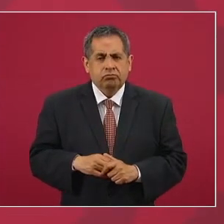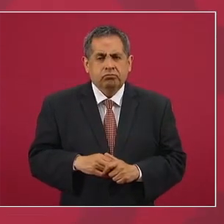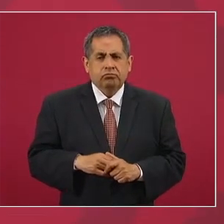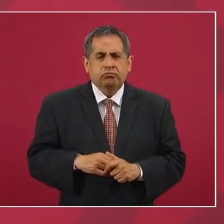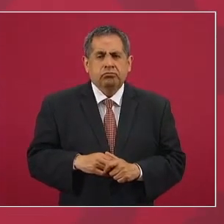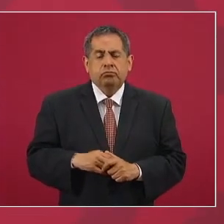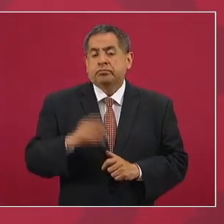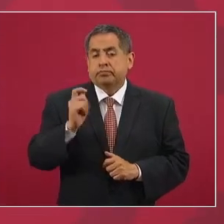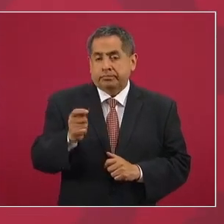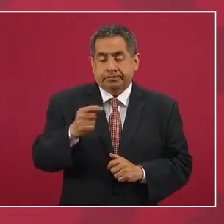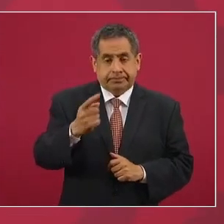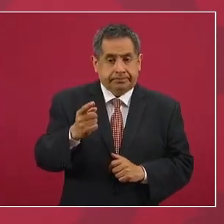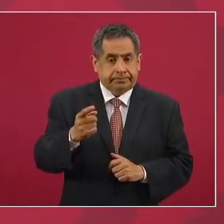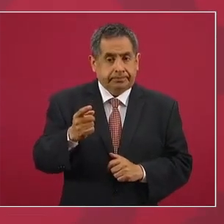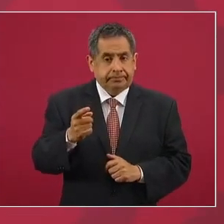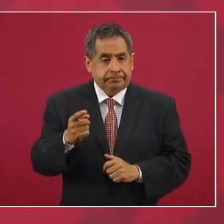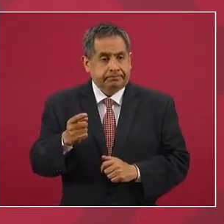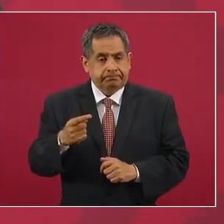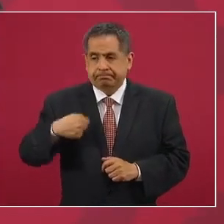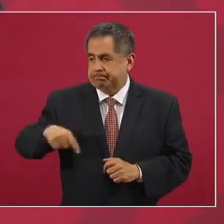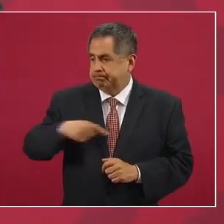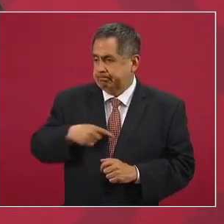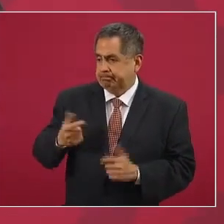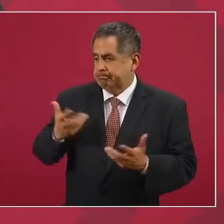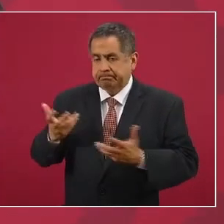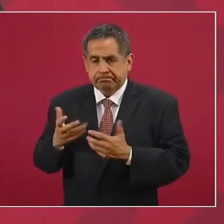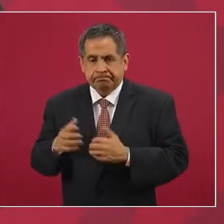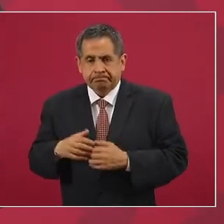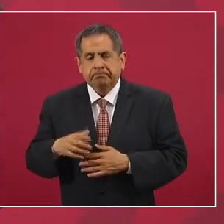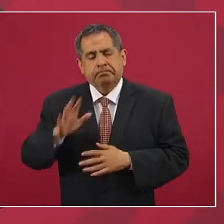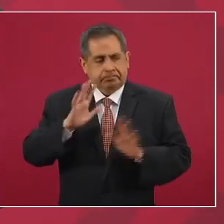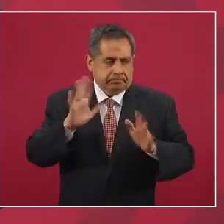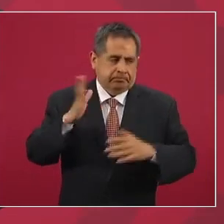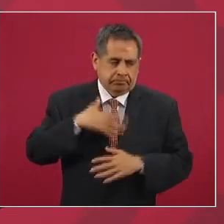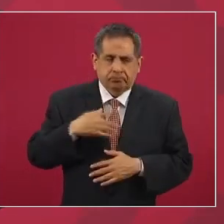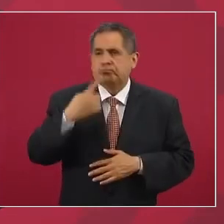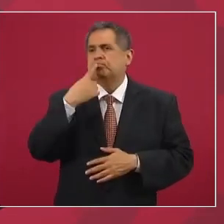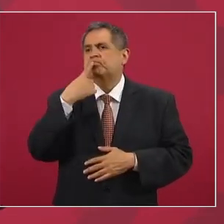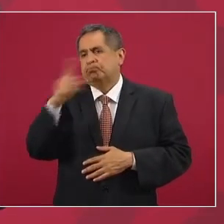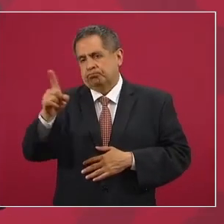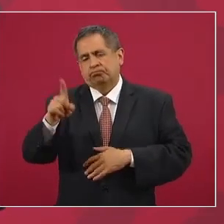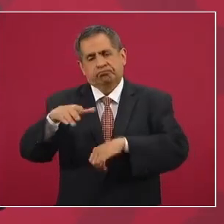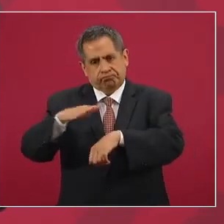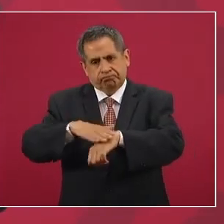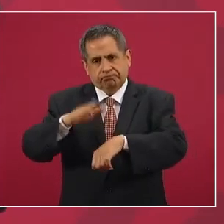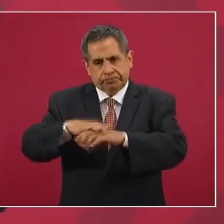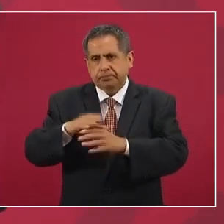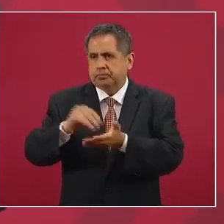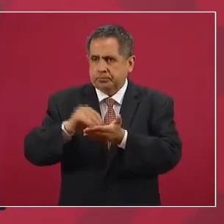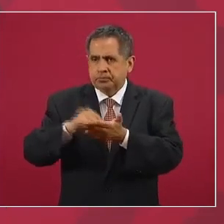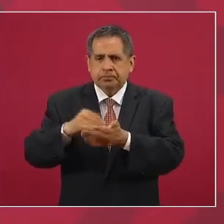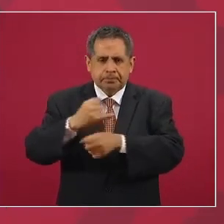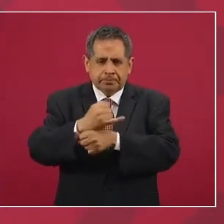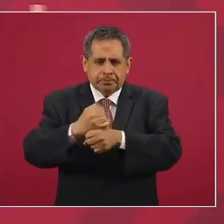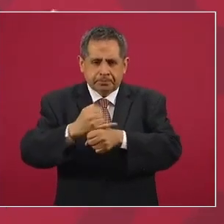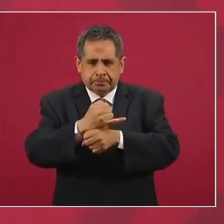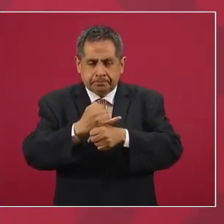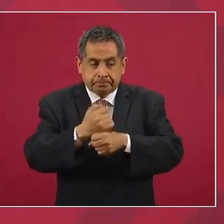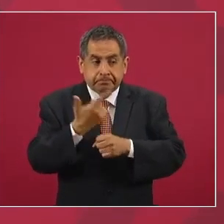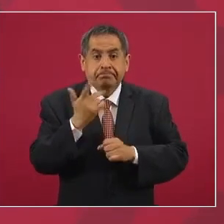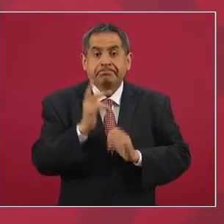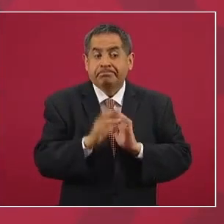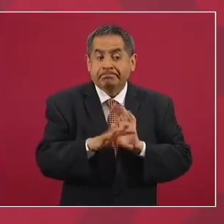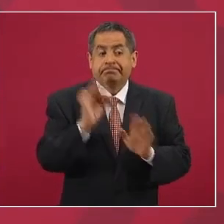Entonces, ¿qué se hizo? Pues se presentó una denuncia, hay toda una investigación, ya se